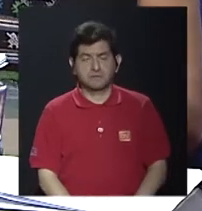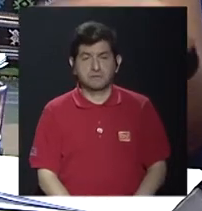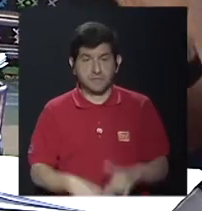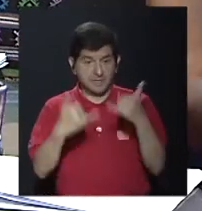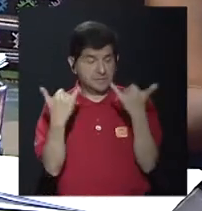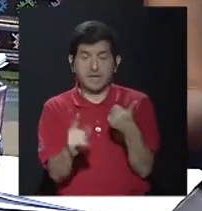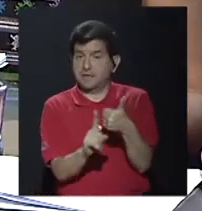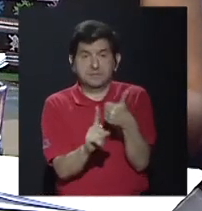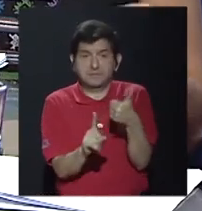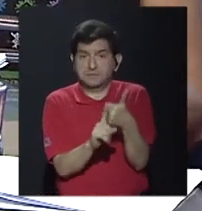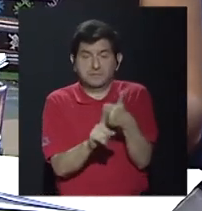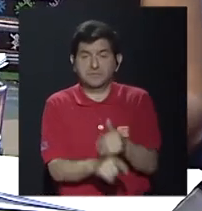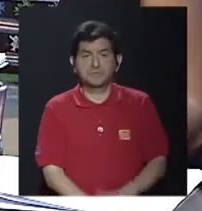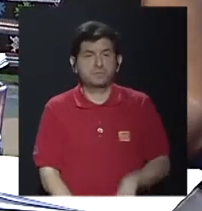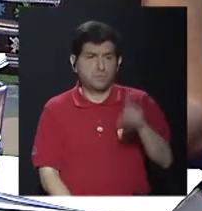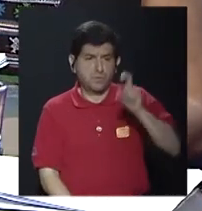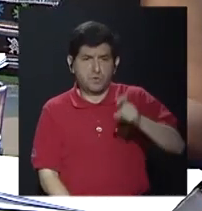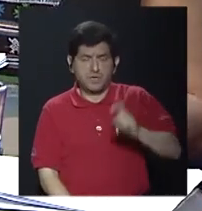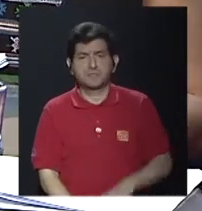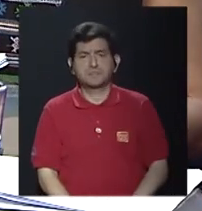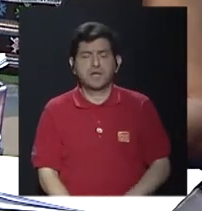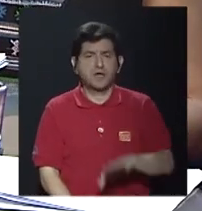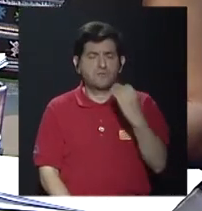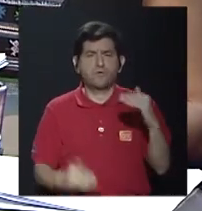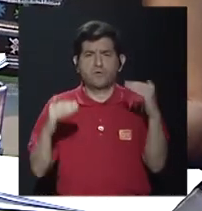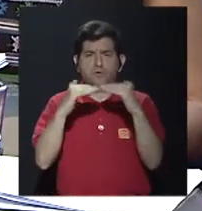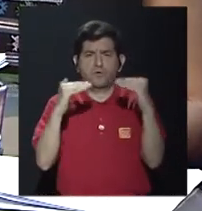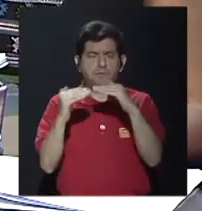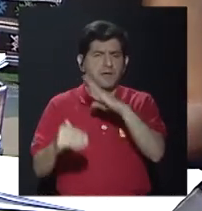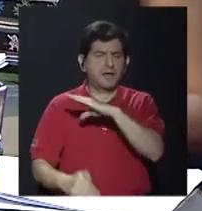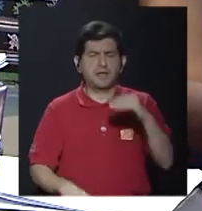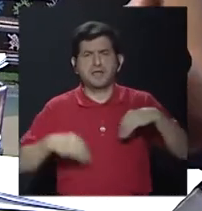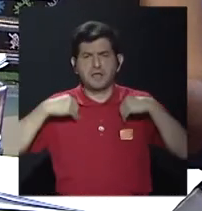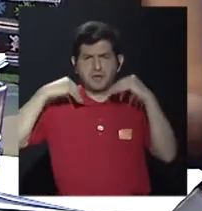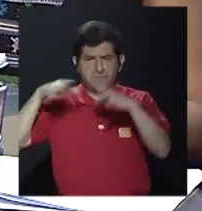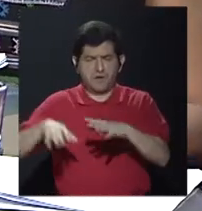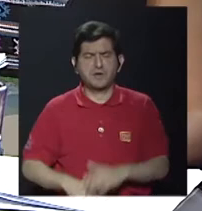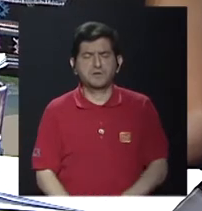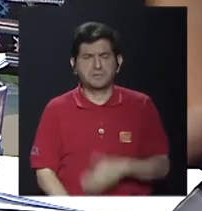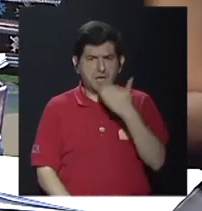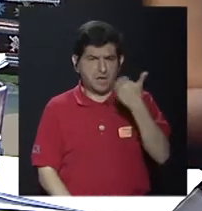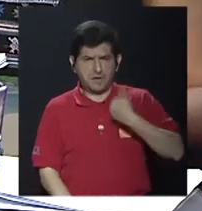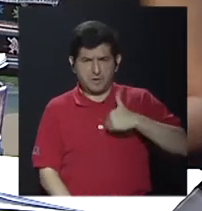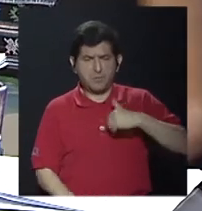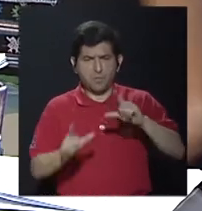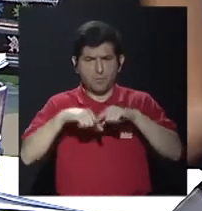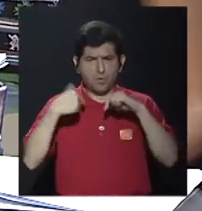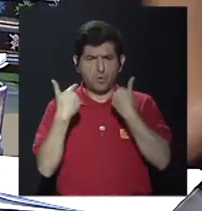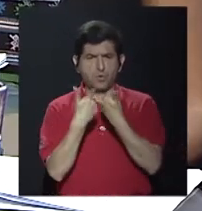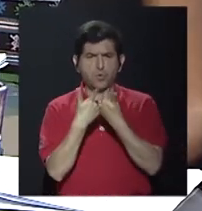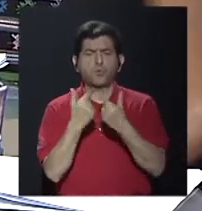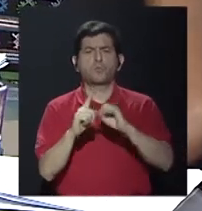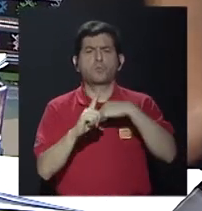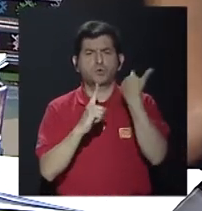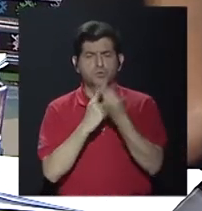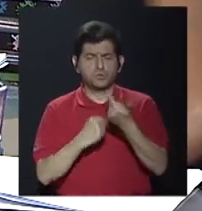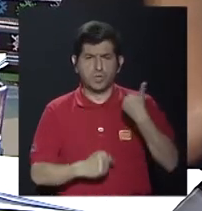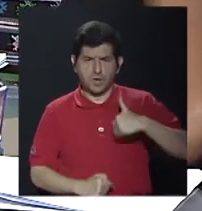hecho, la necesidad de más medidas de equidad y renuncia a privilegios por parte de los movimientos sociales, hombres y mujeres,